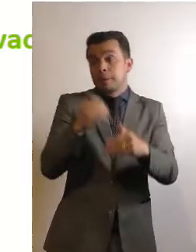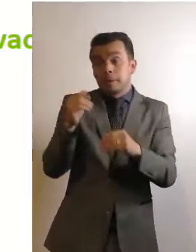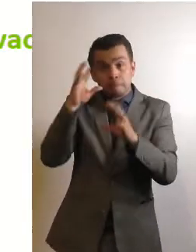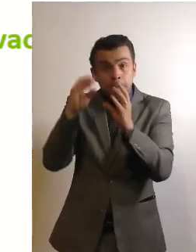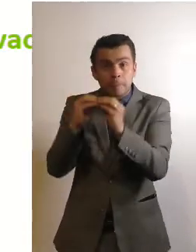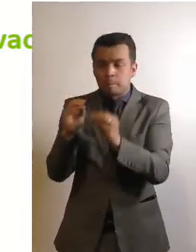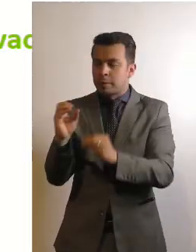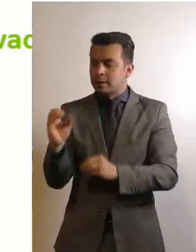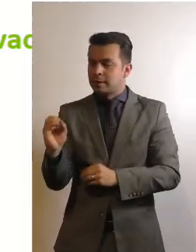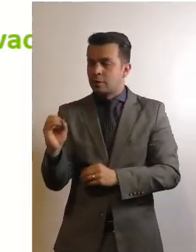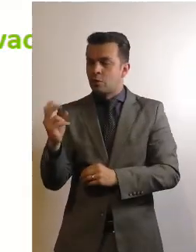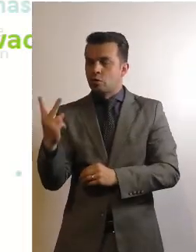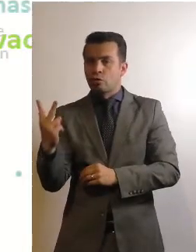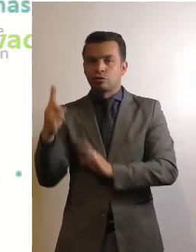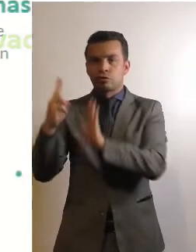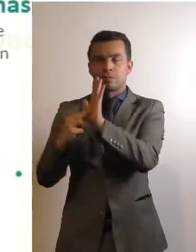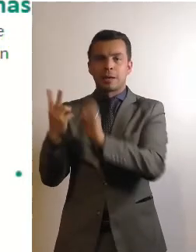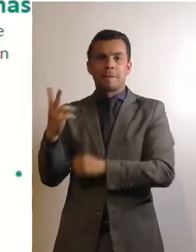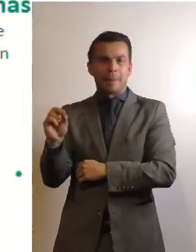del CESO. Siguiente.